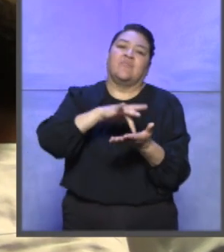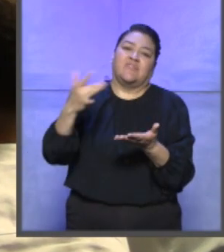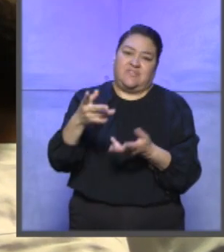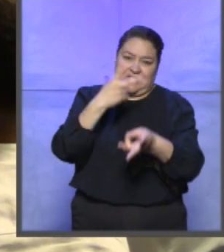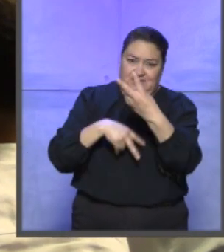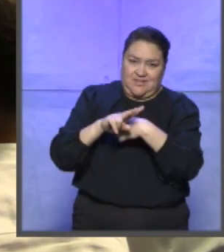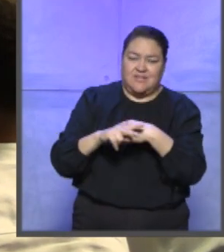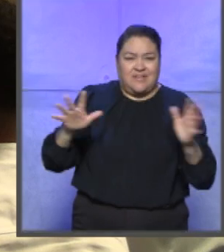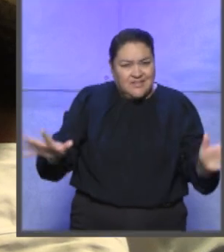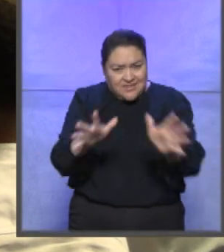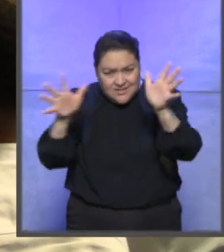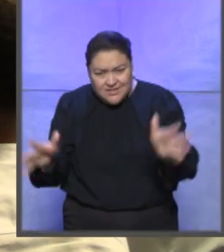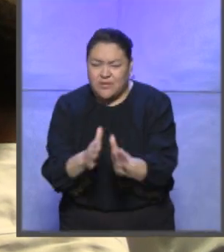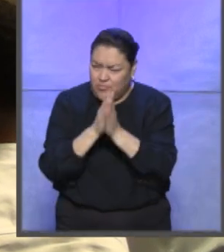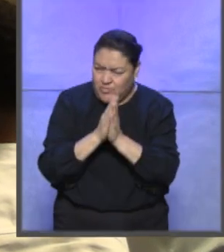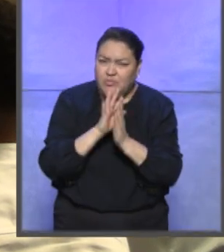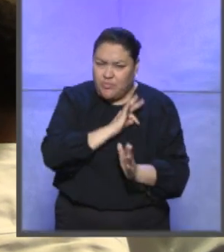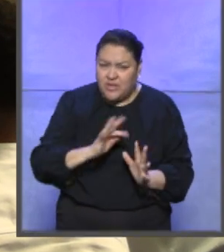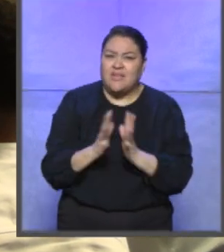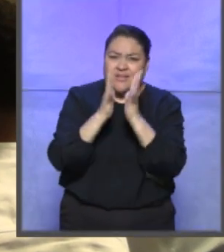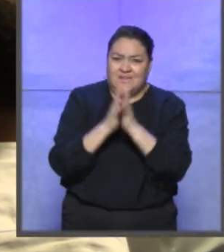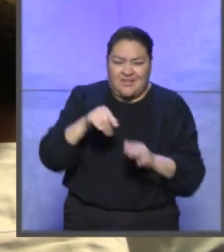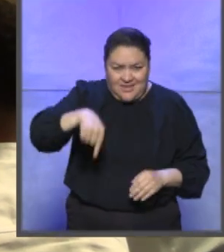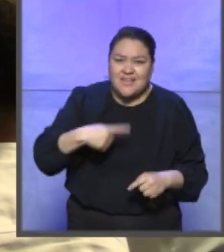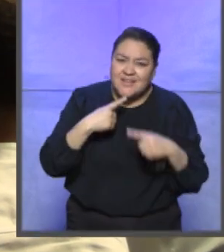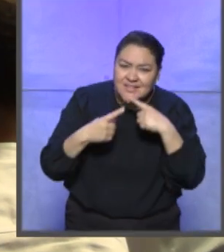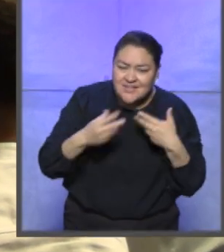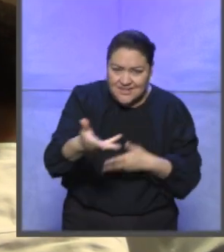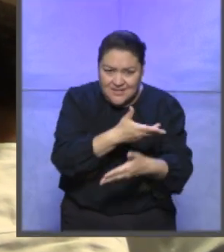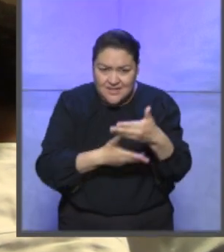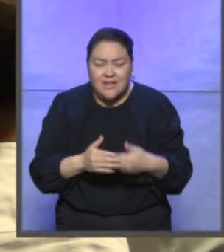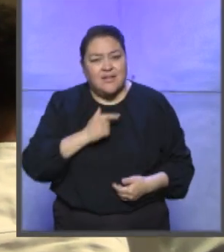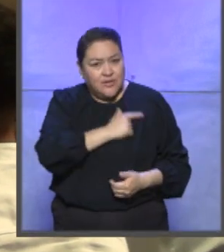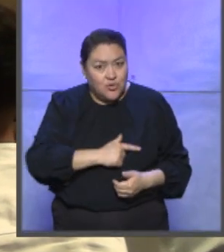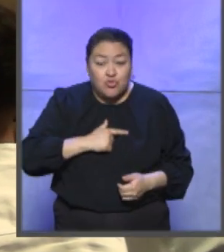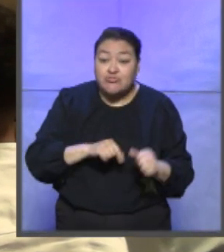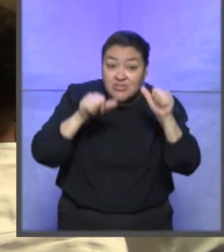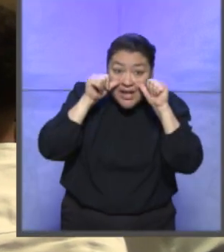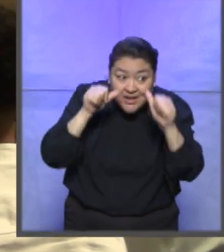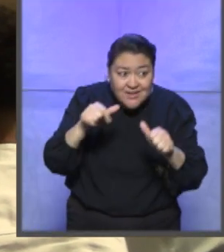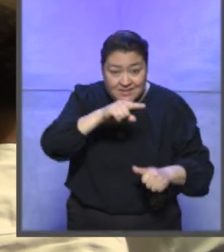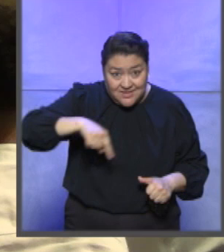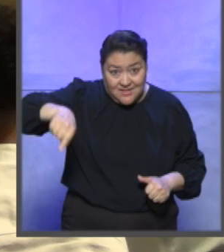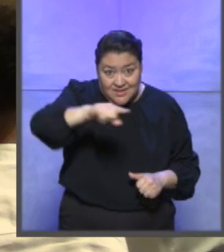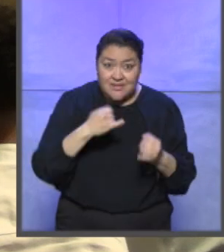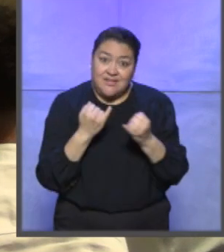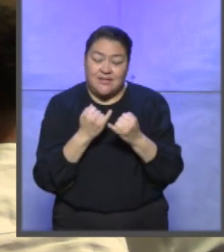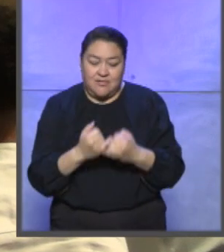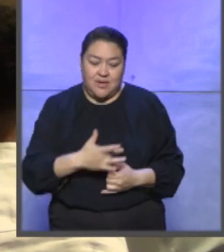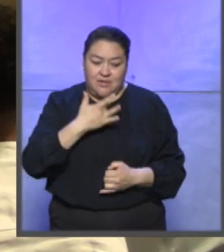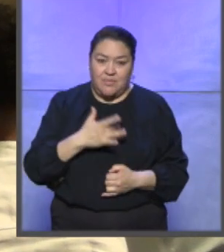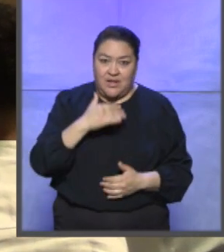Agradezco su presencia y les invito a participar activamente en este diálogo. Va a ser un placer escuchar las ideas que ustedes traigan